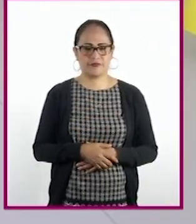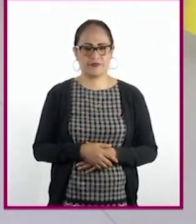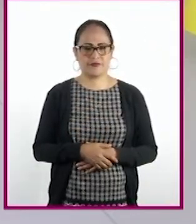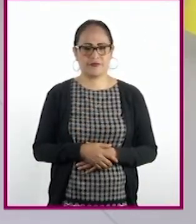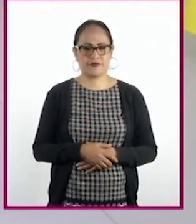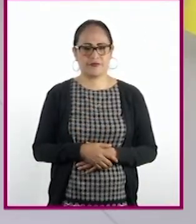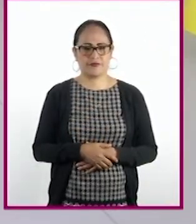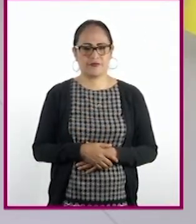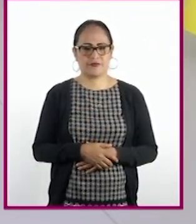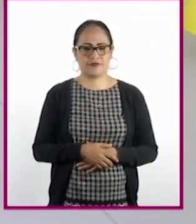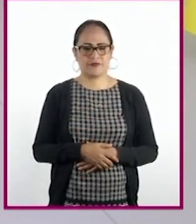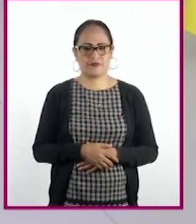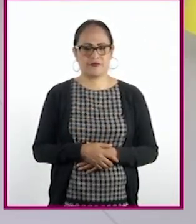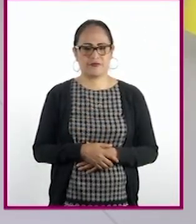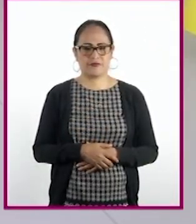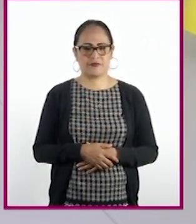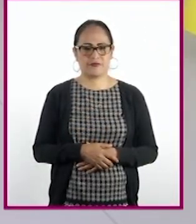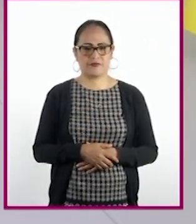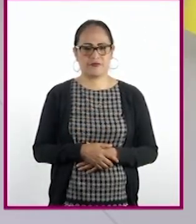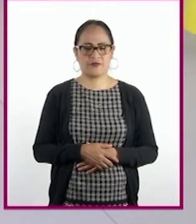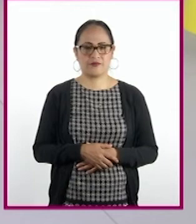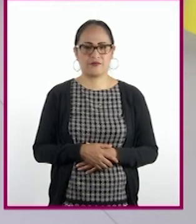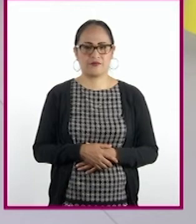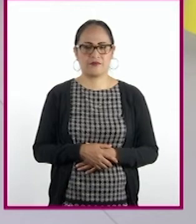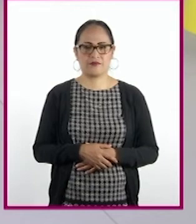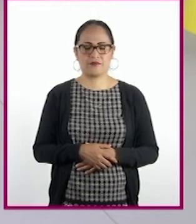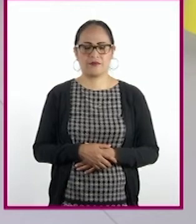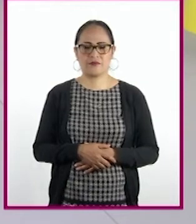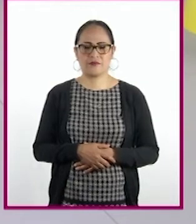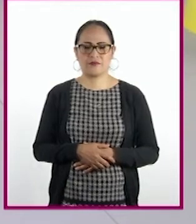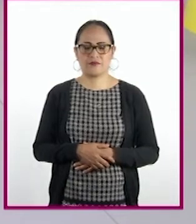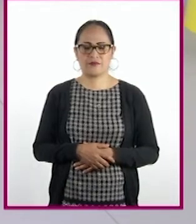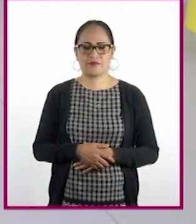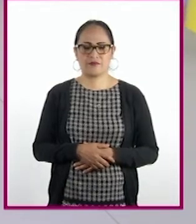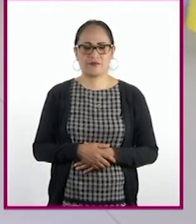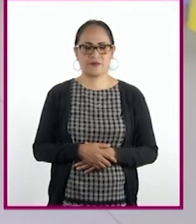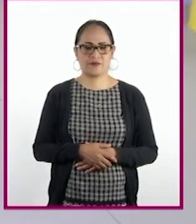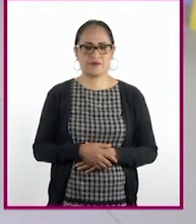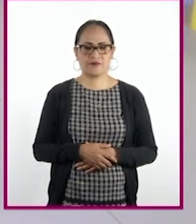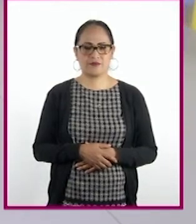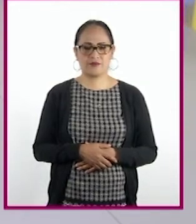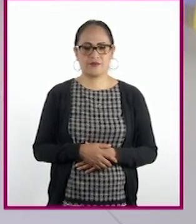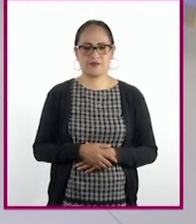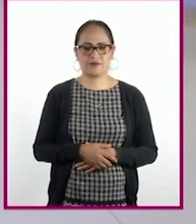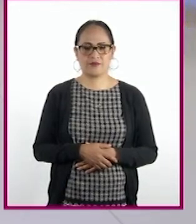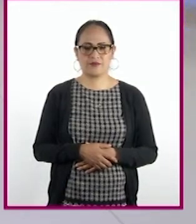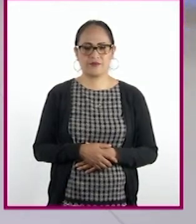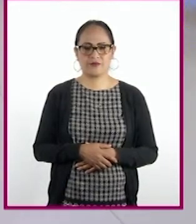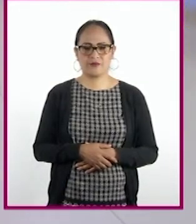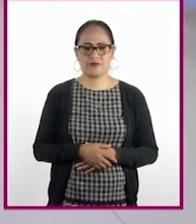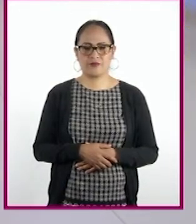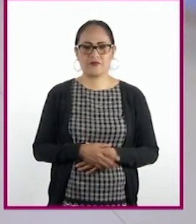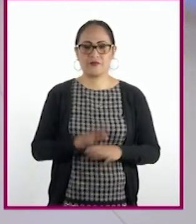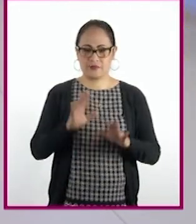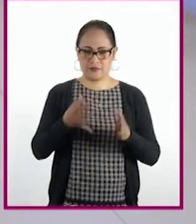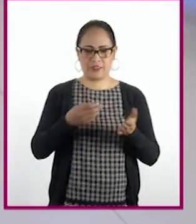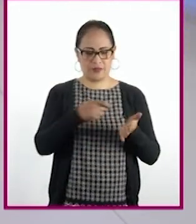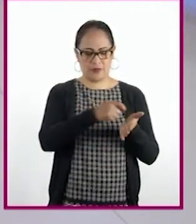Marca por ahí, por favor. Ahí está. Listo. Listo. De este